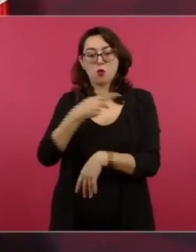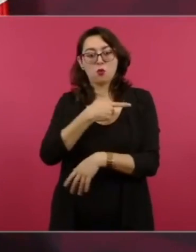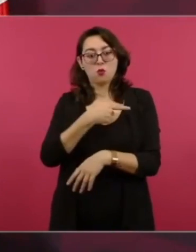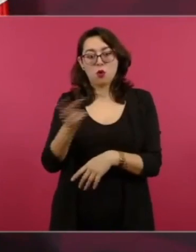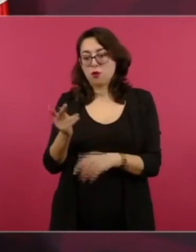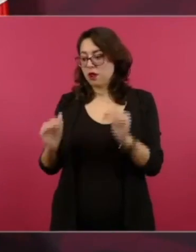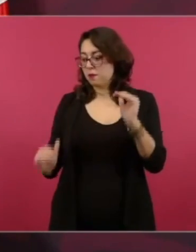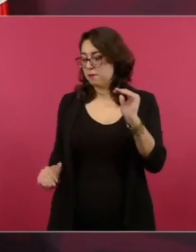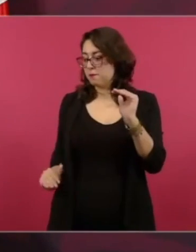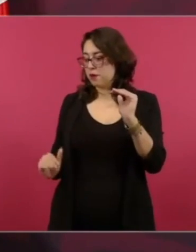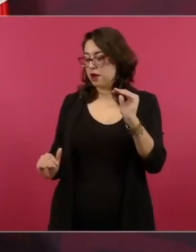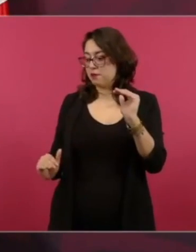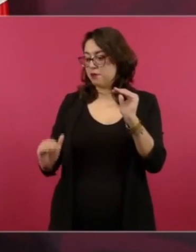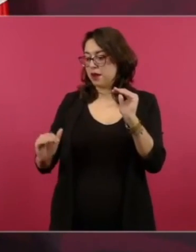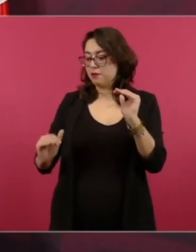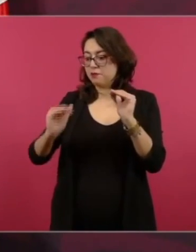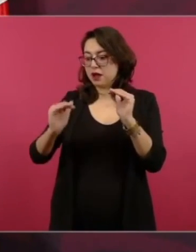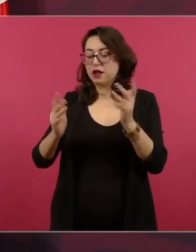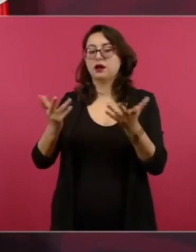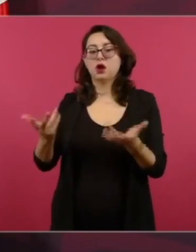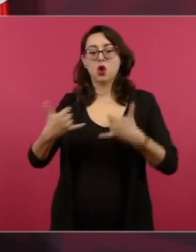pobres, a los jóvenes